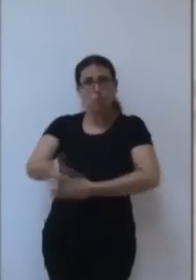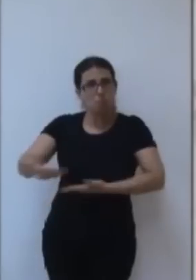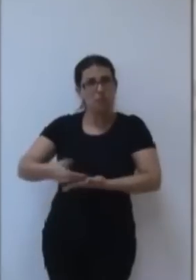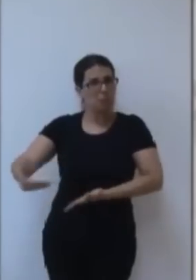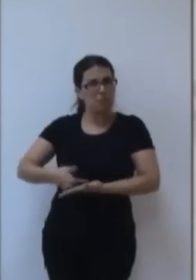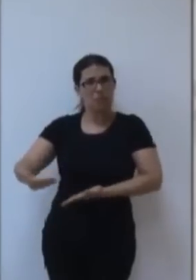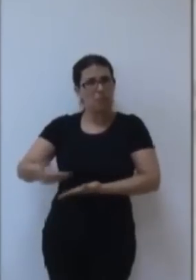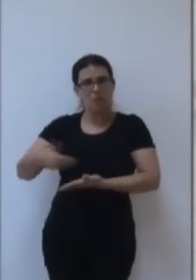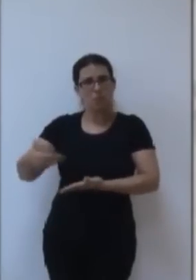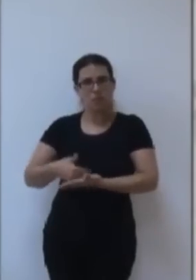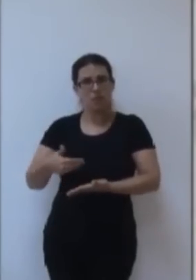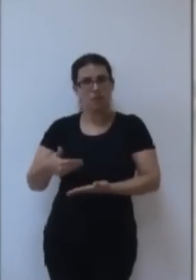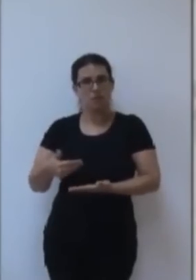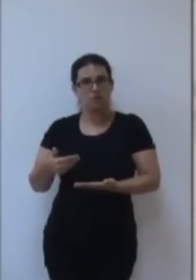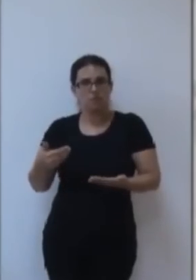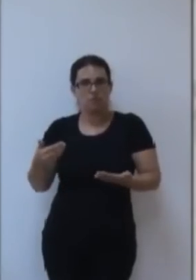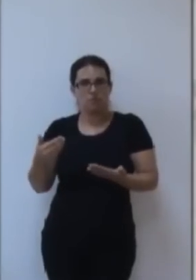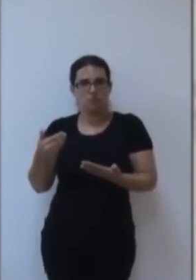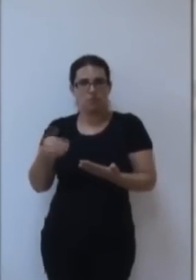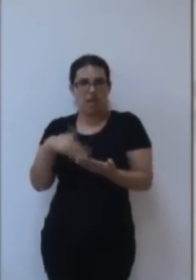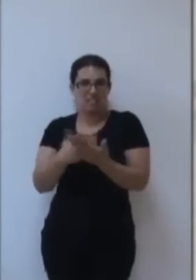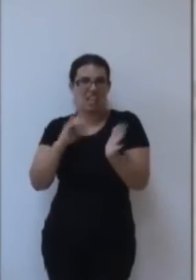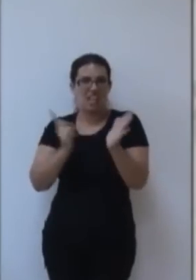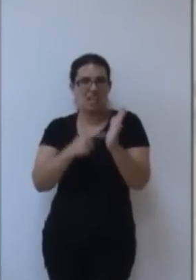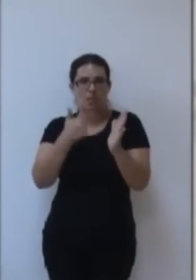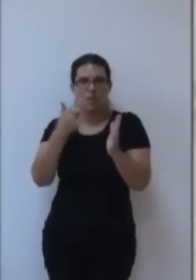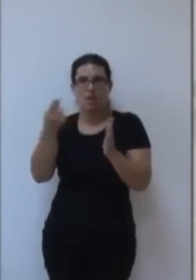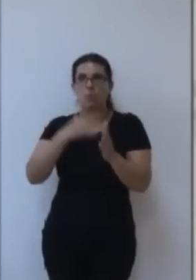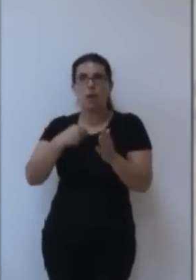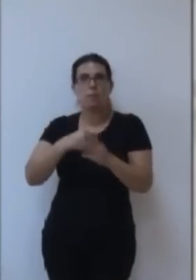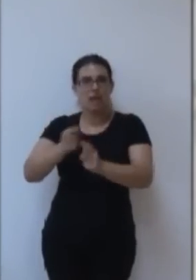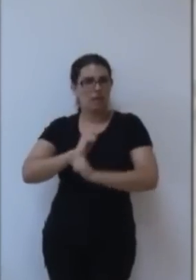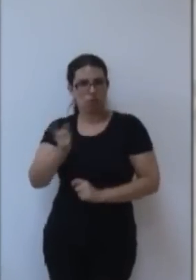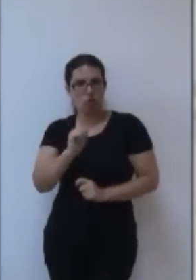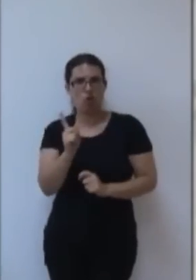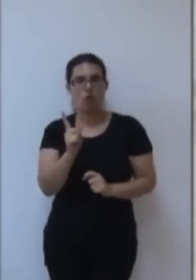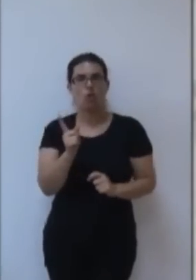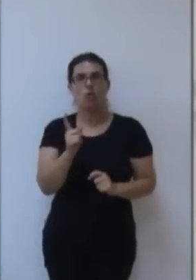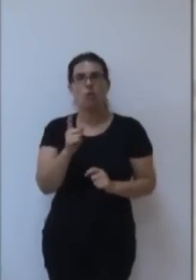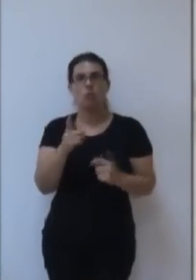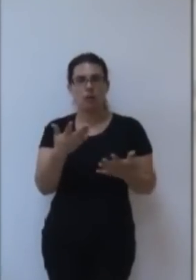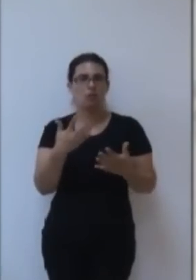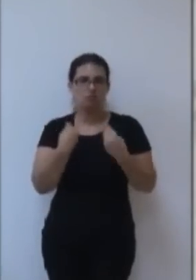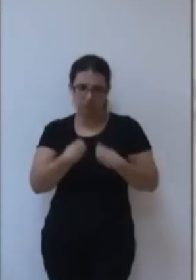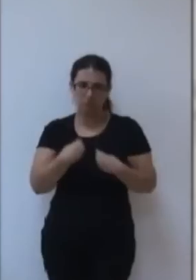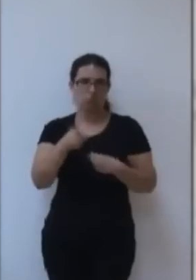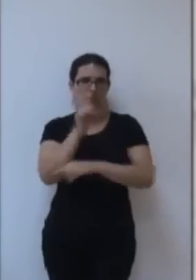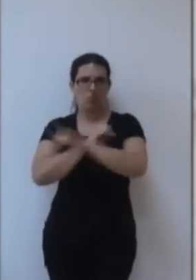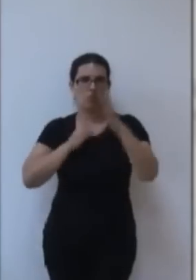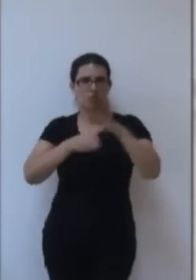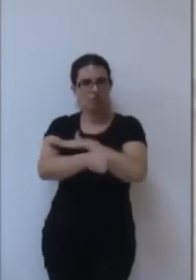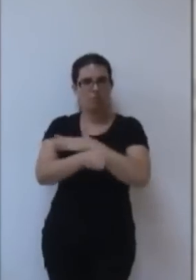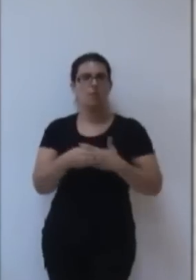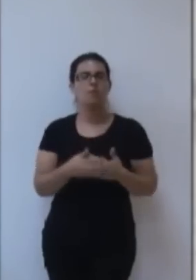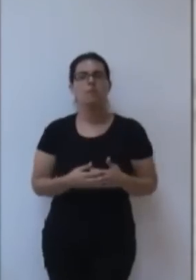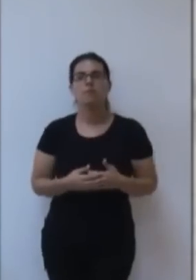ellos emiten en muchas ocasiones, que no, ya hasta la ley dice que no debe ser así, pero bueno, da igual. También es cierto